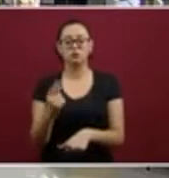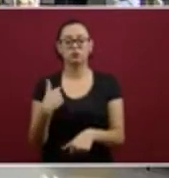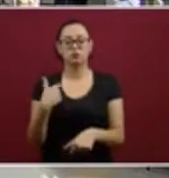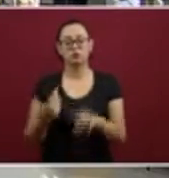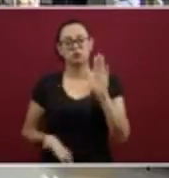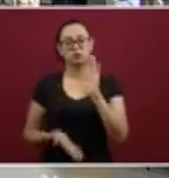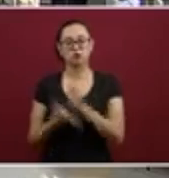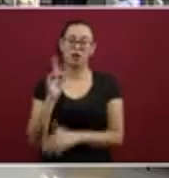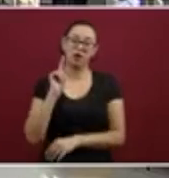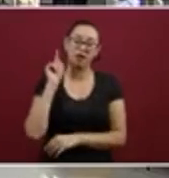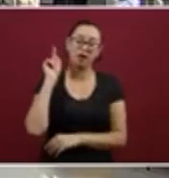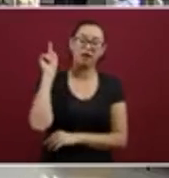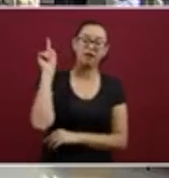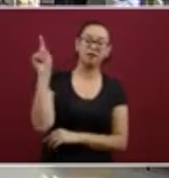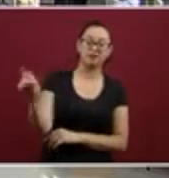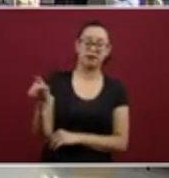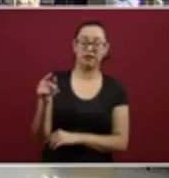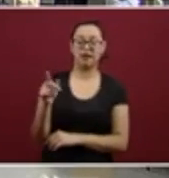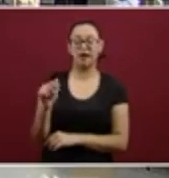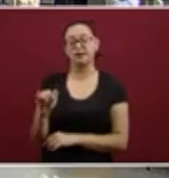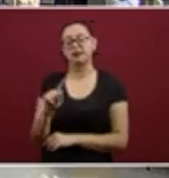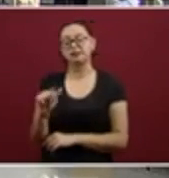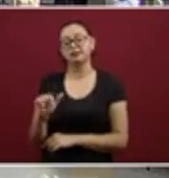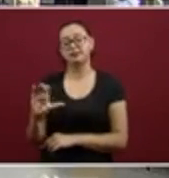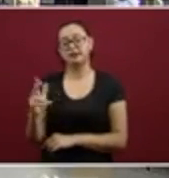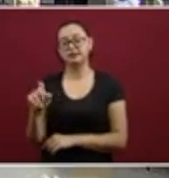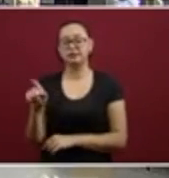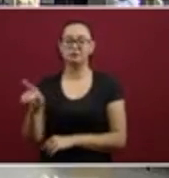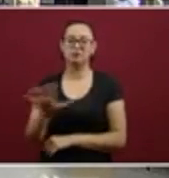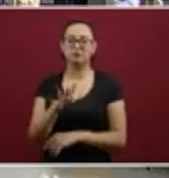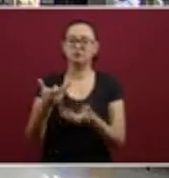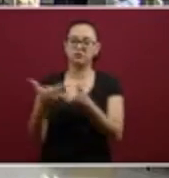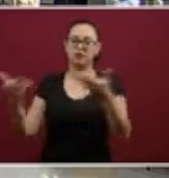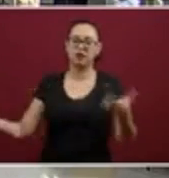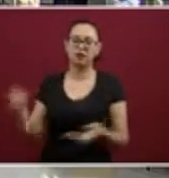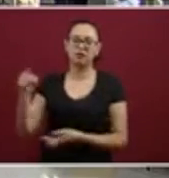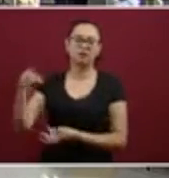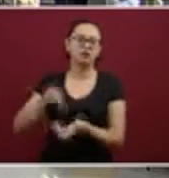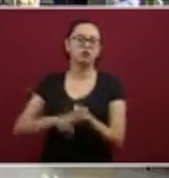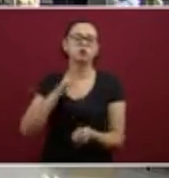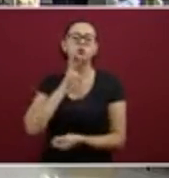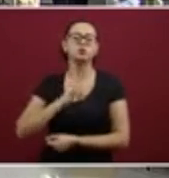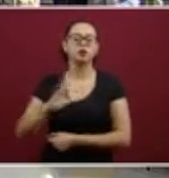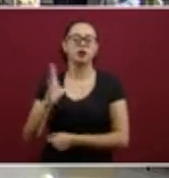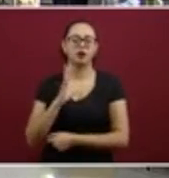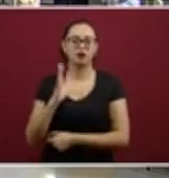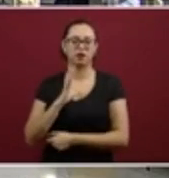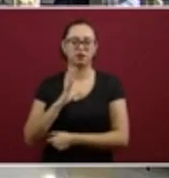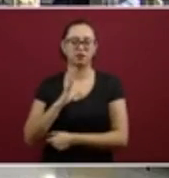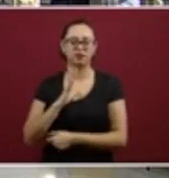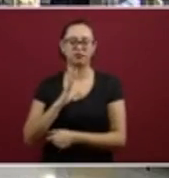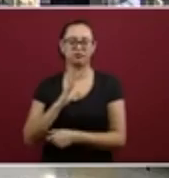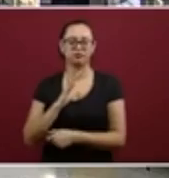Ixachi, que es un campo petrolero que